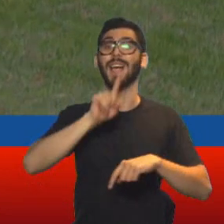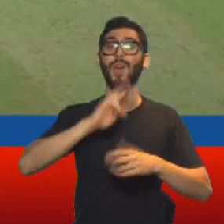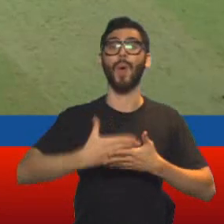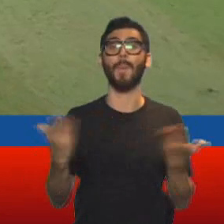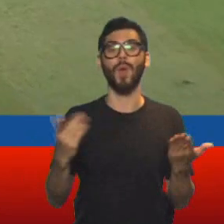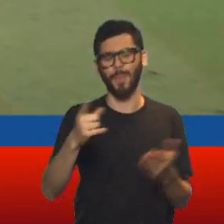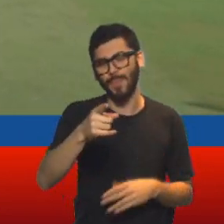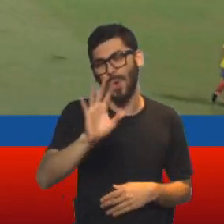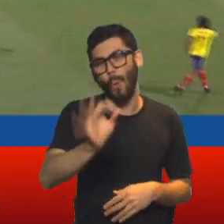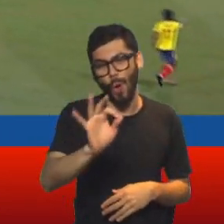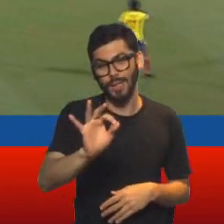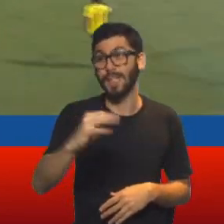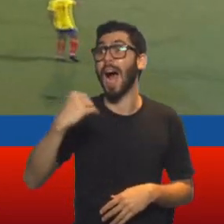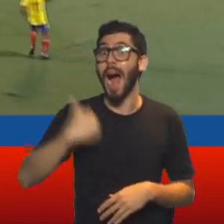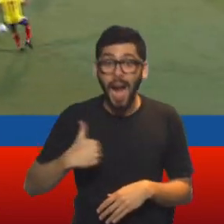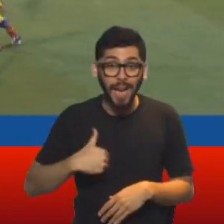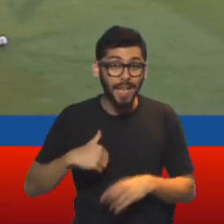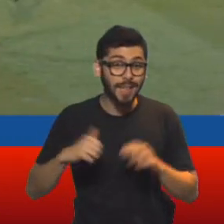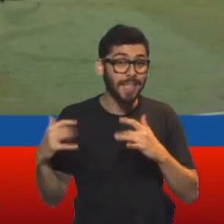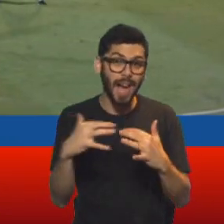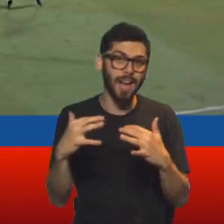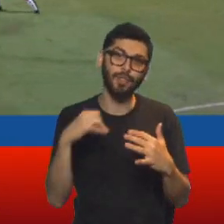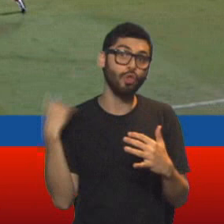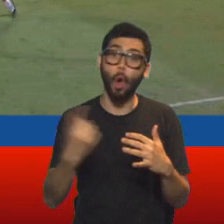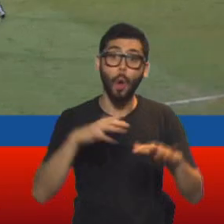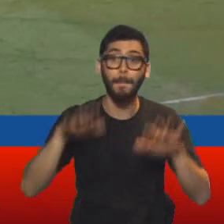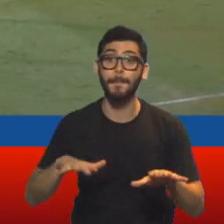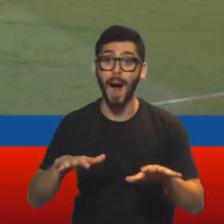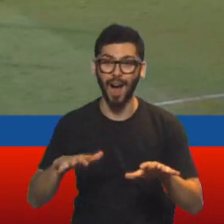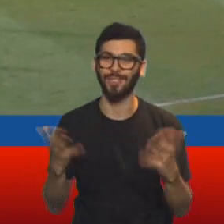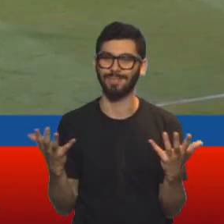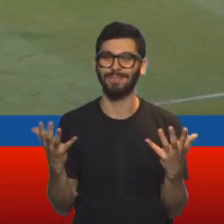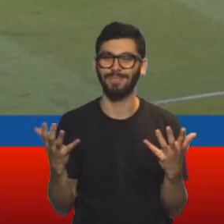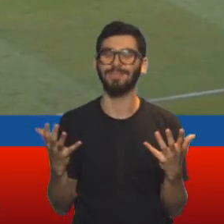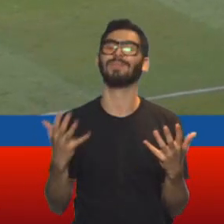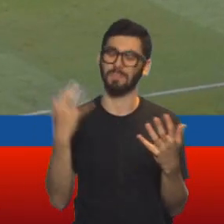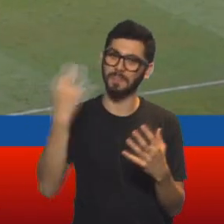pública y vos sabés que cuando juega Argentina se para todo, ¿no? Gracias, Pablito. Después seguimos. Hasta luego.